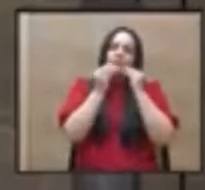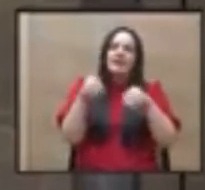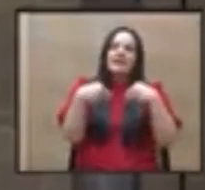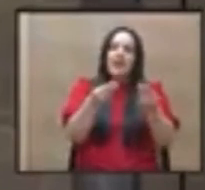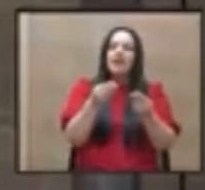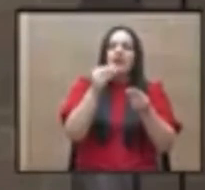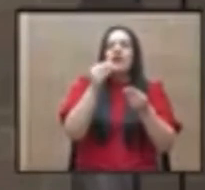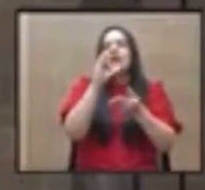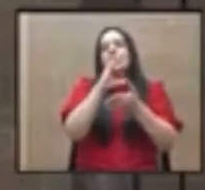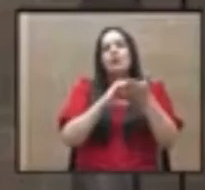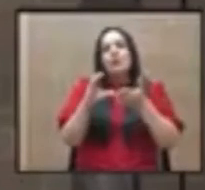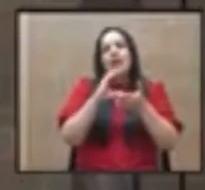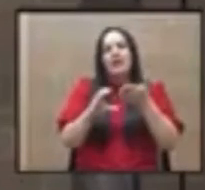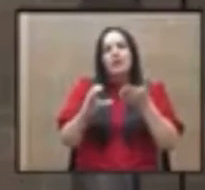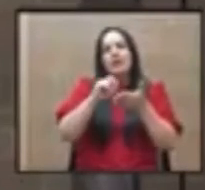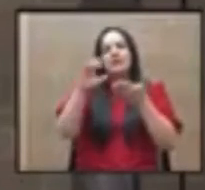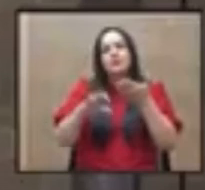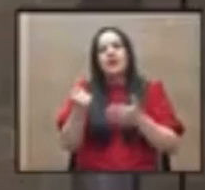única comida del día.